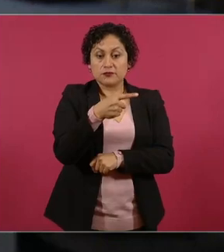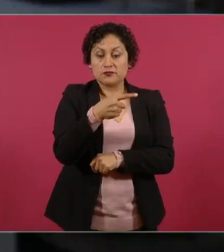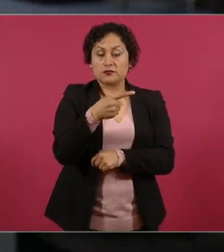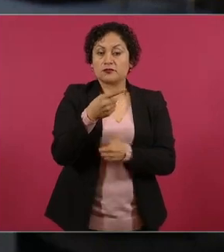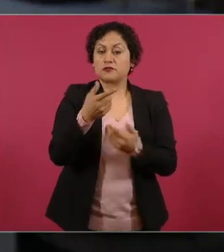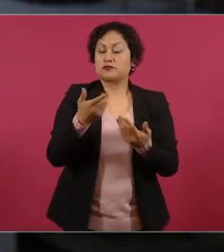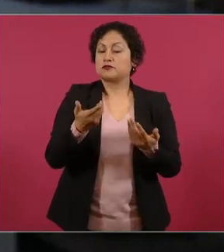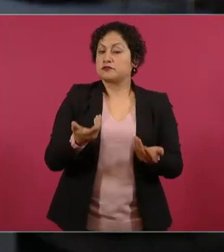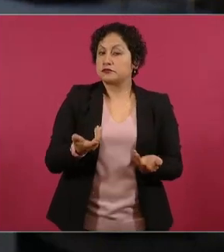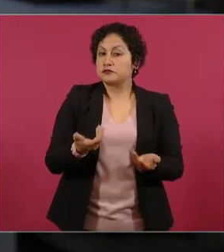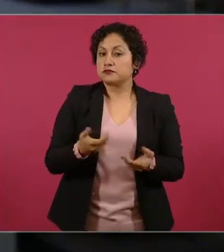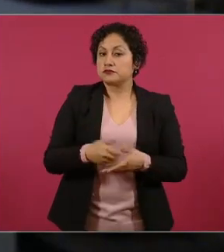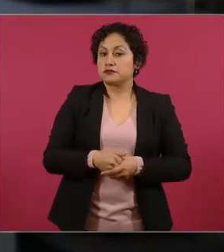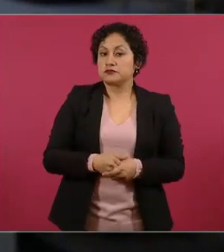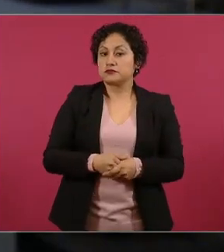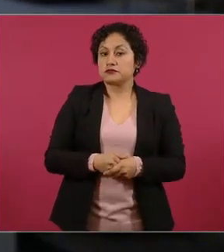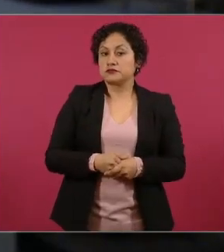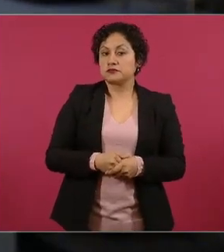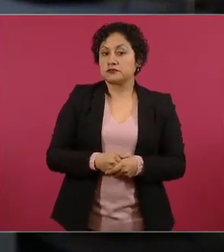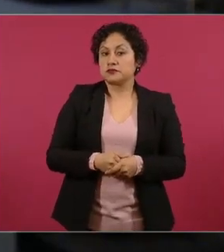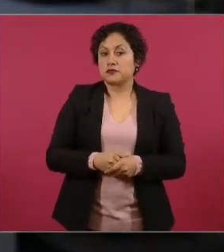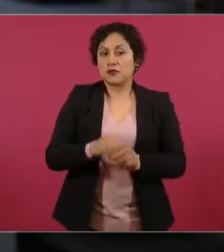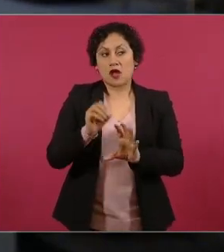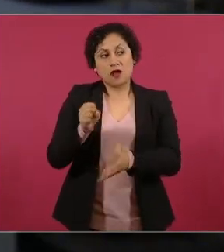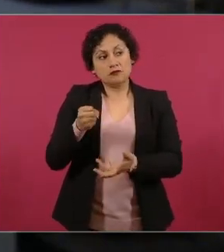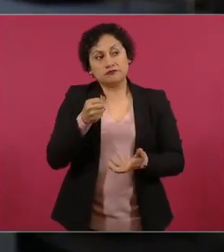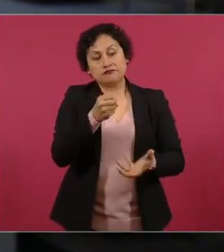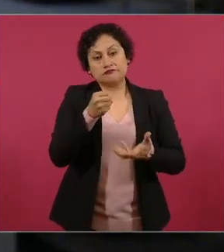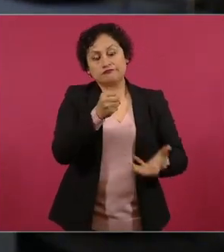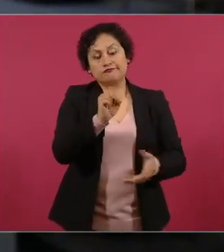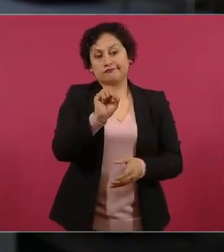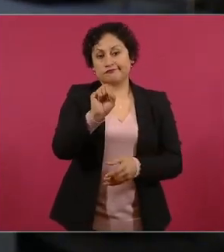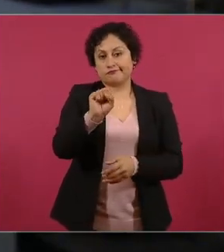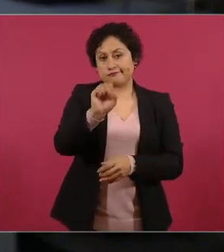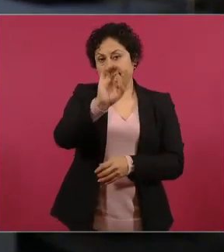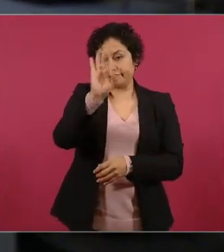se le da un recurso de más del 60%,